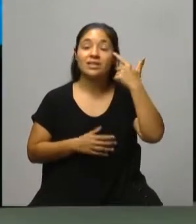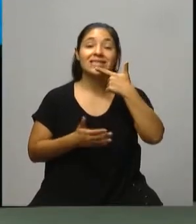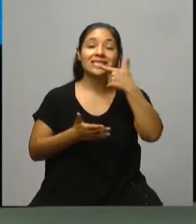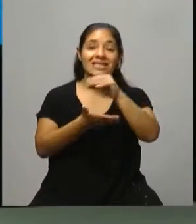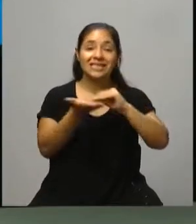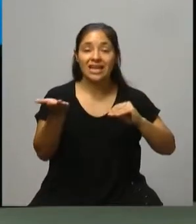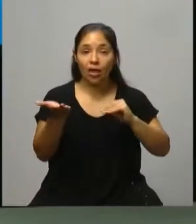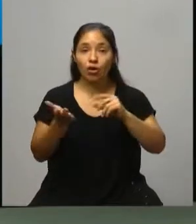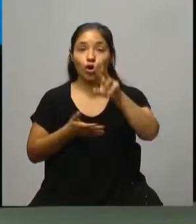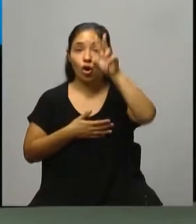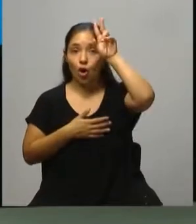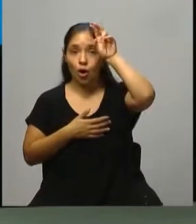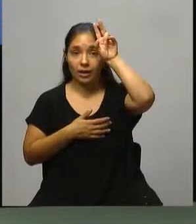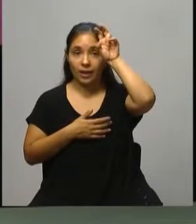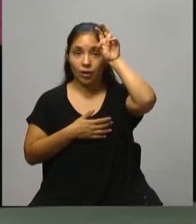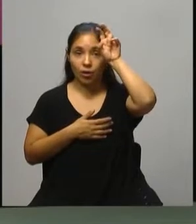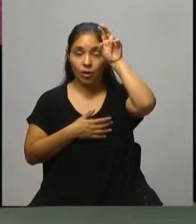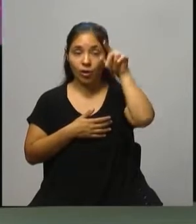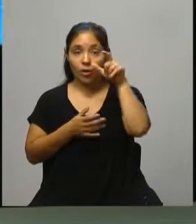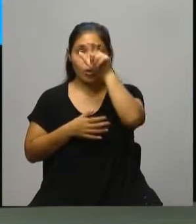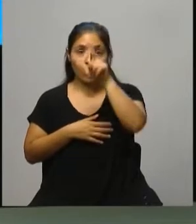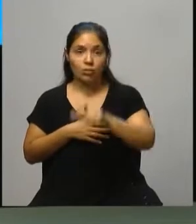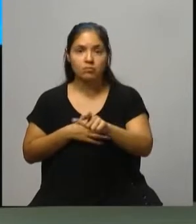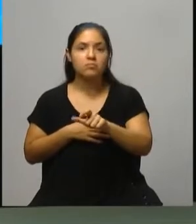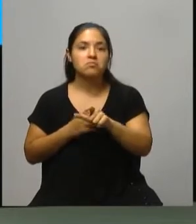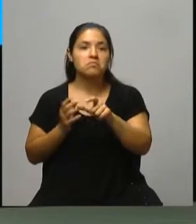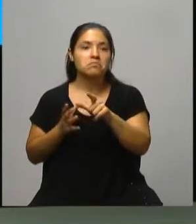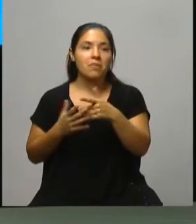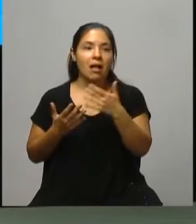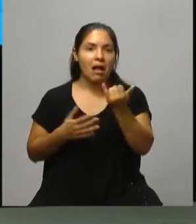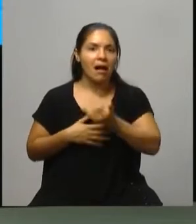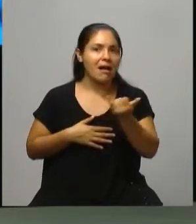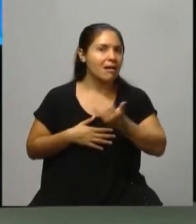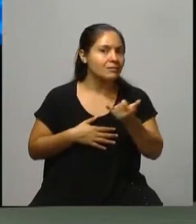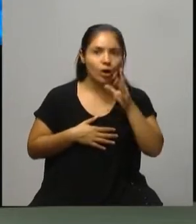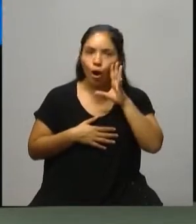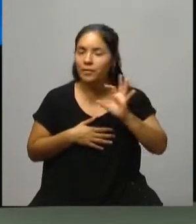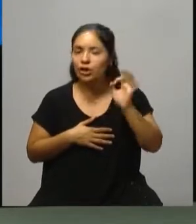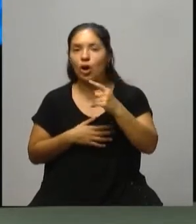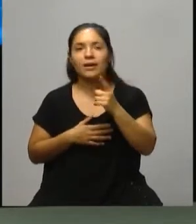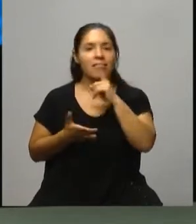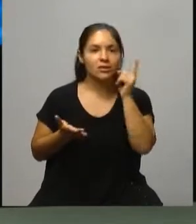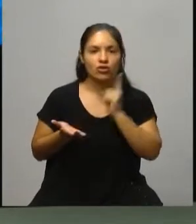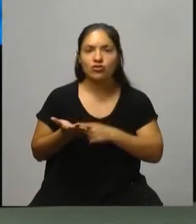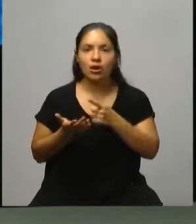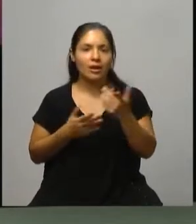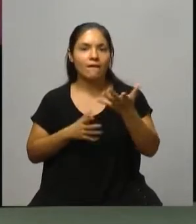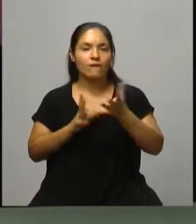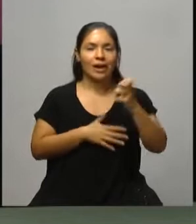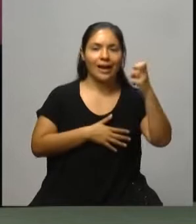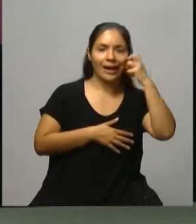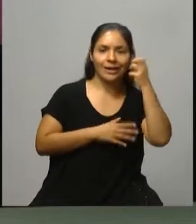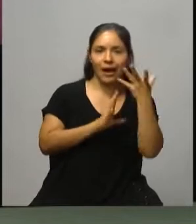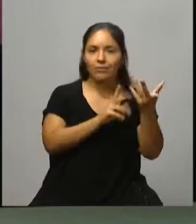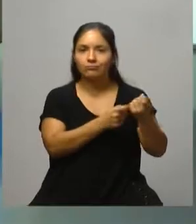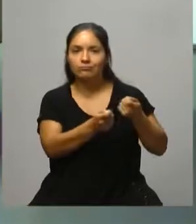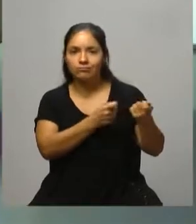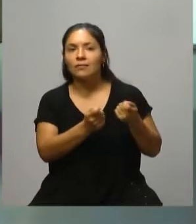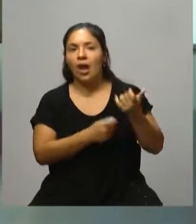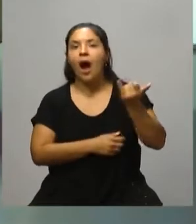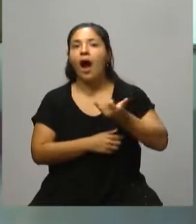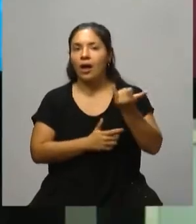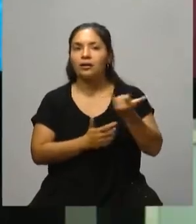la legislatura en este caso. Así que sí, ellos tienen, con la última elección, obtuvieron una cantidad de